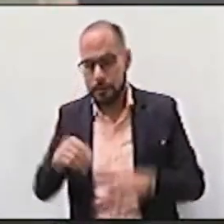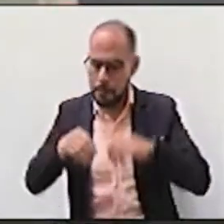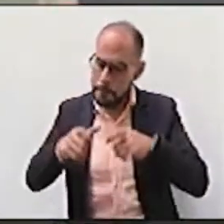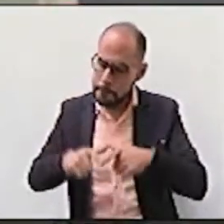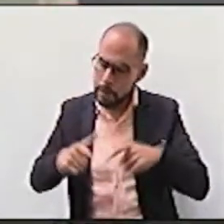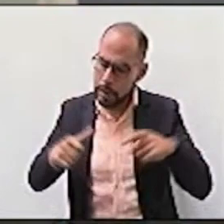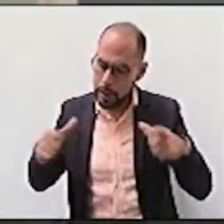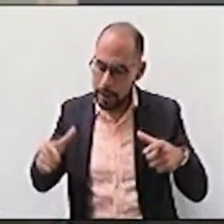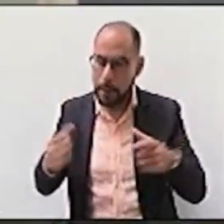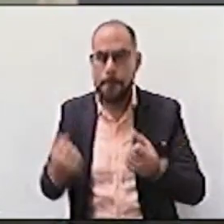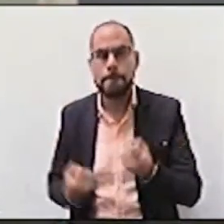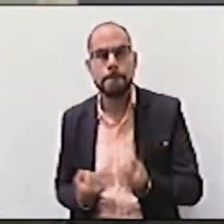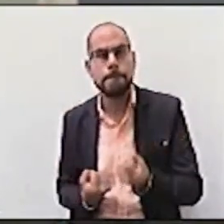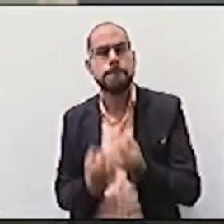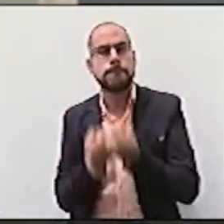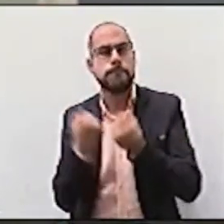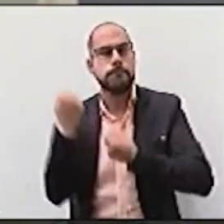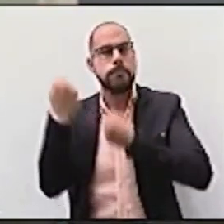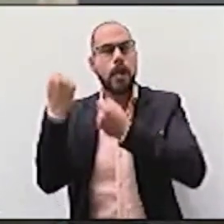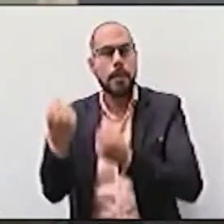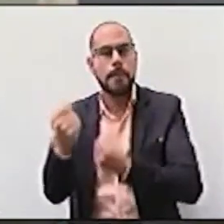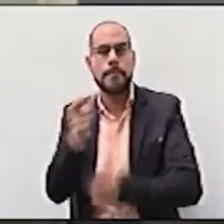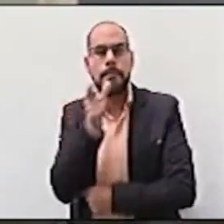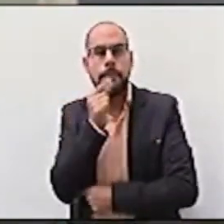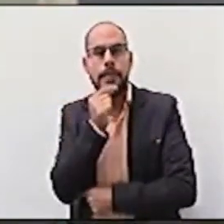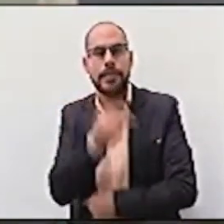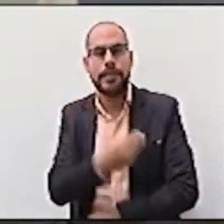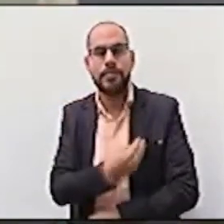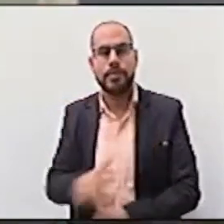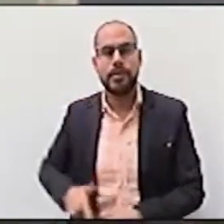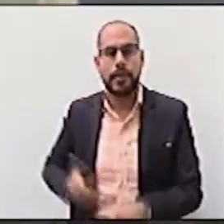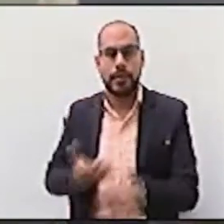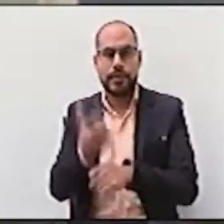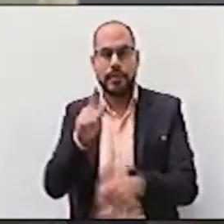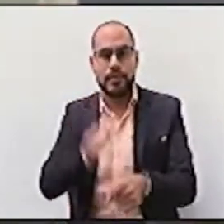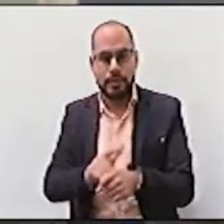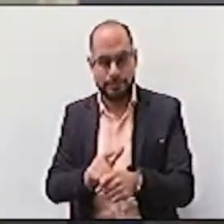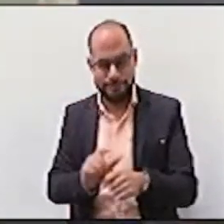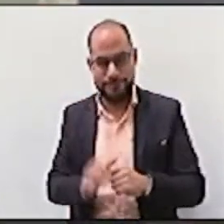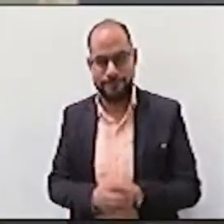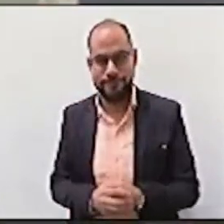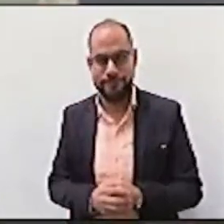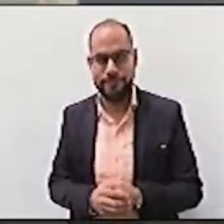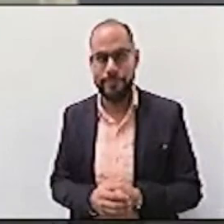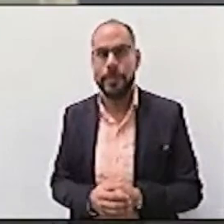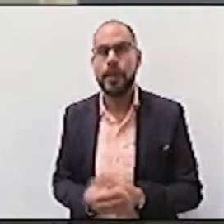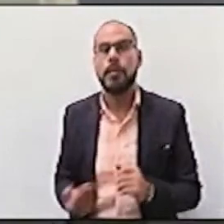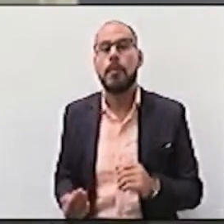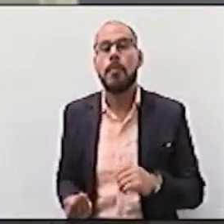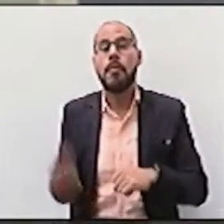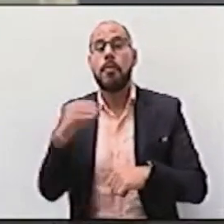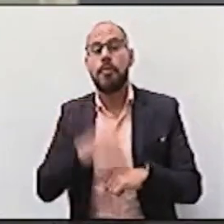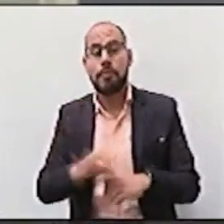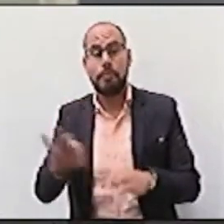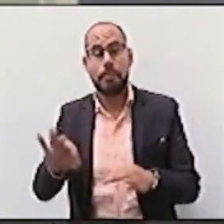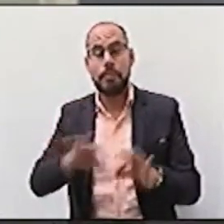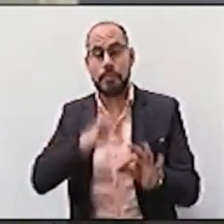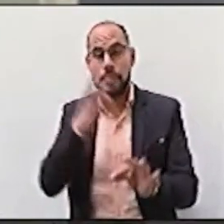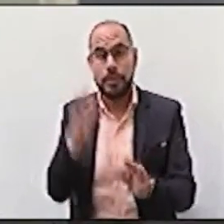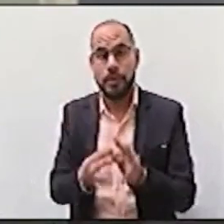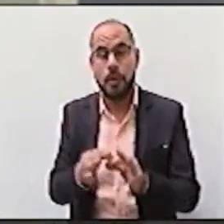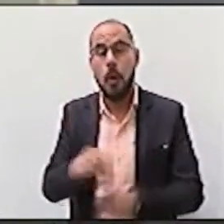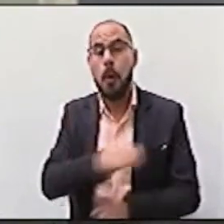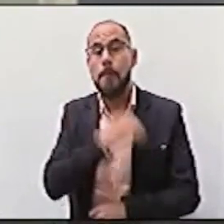fortalecer a las policías municipales y estatales según sea el caso. Se impone finalmente la